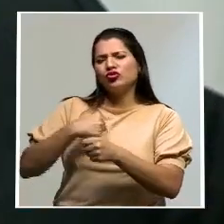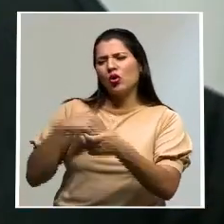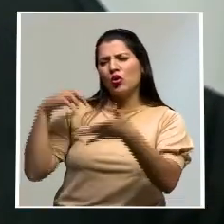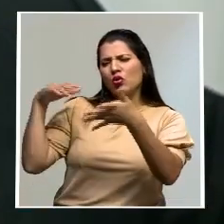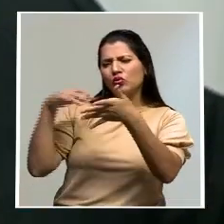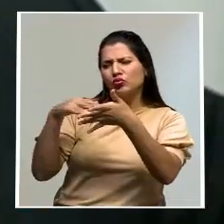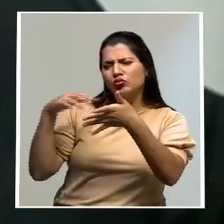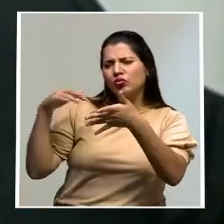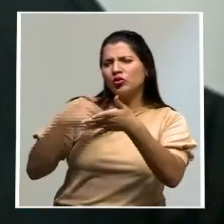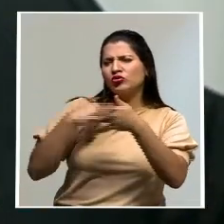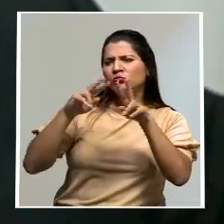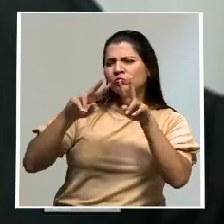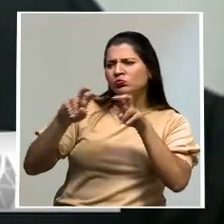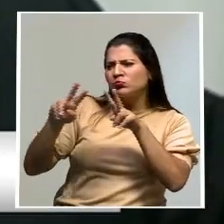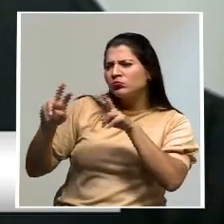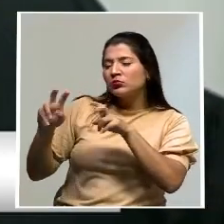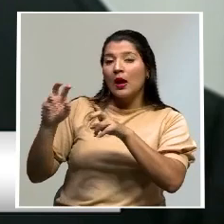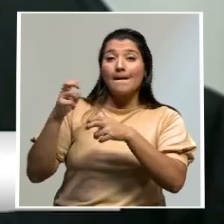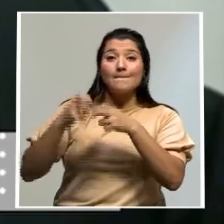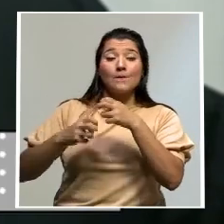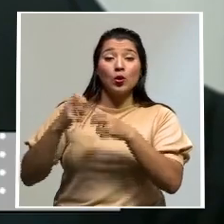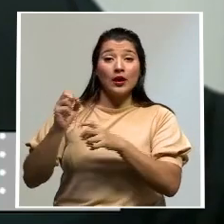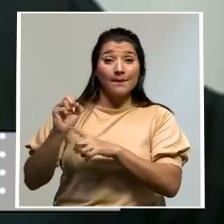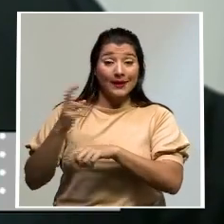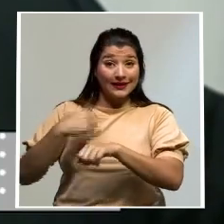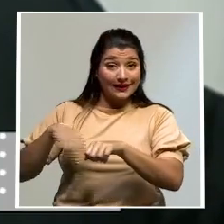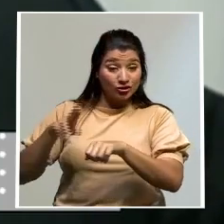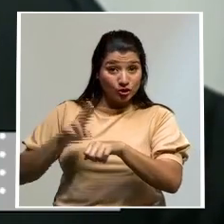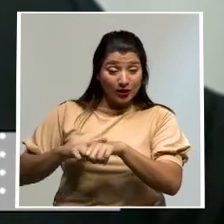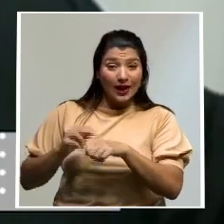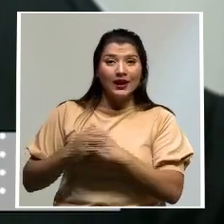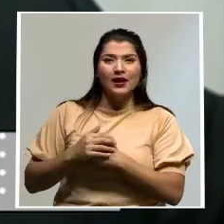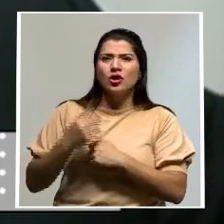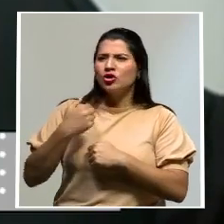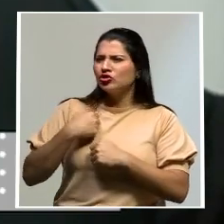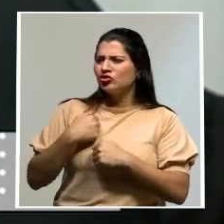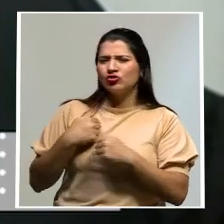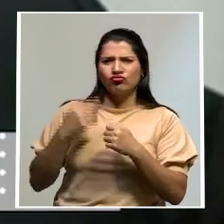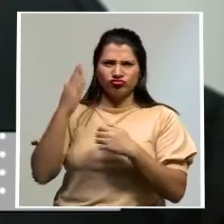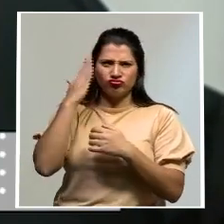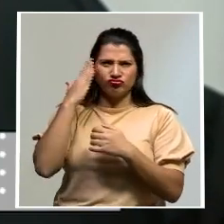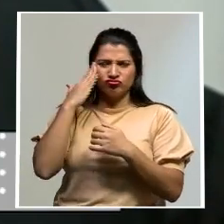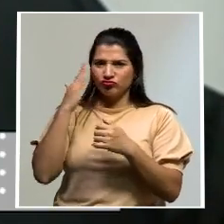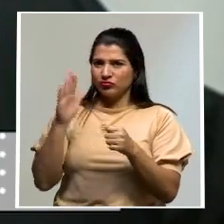y analizando los problemas nacionales, de conocerlos en su amplitud.